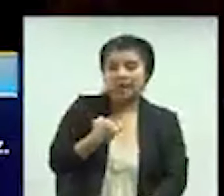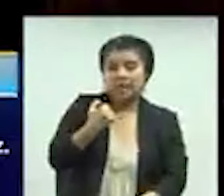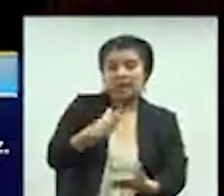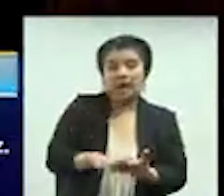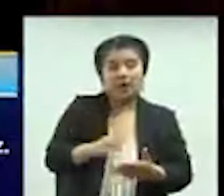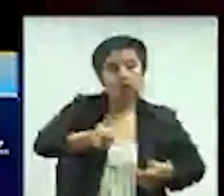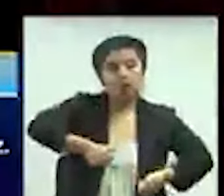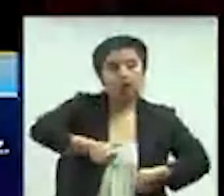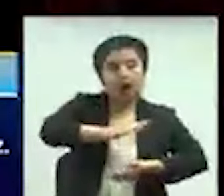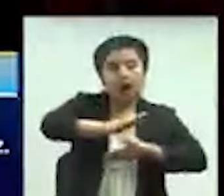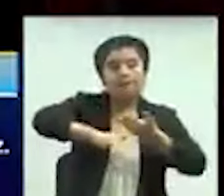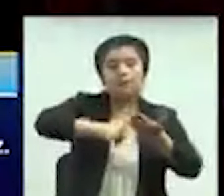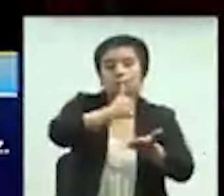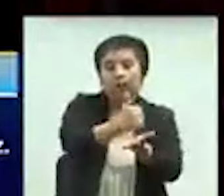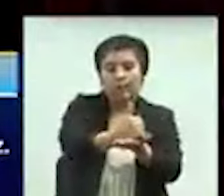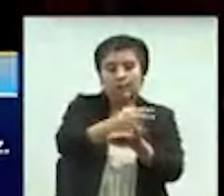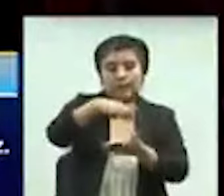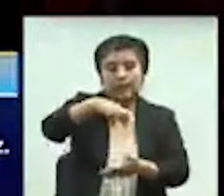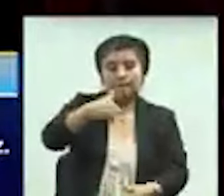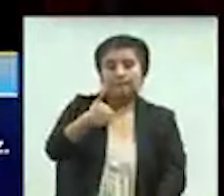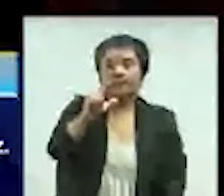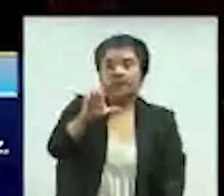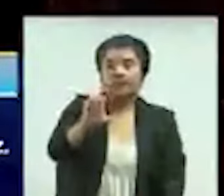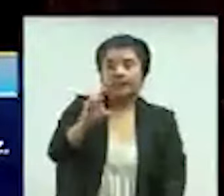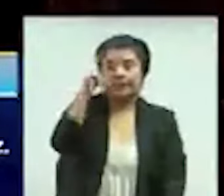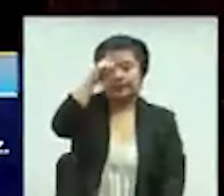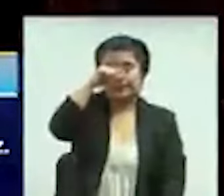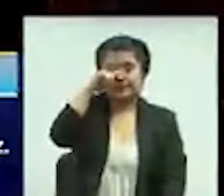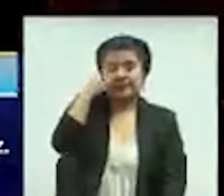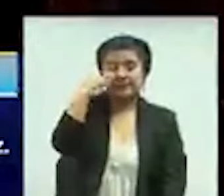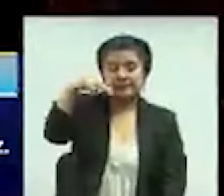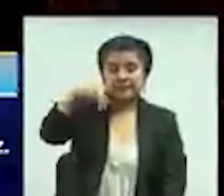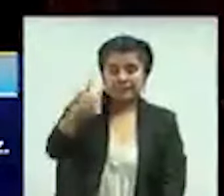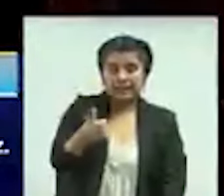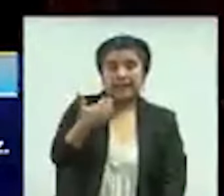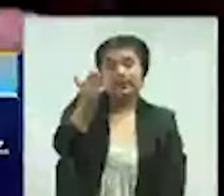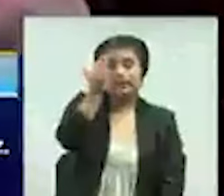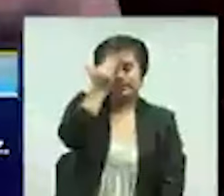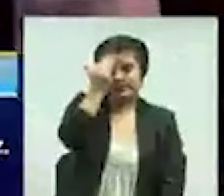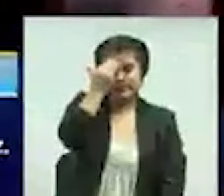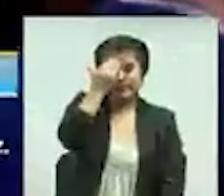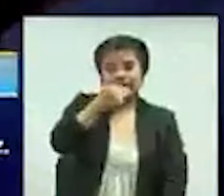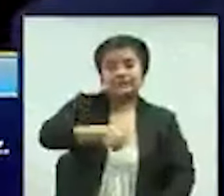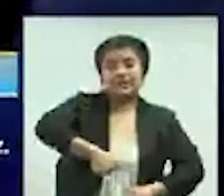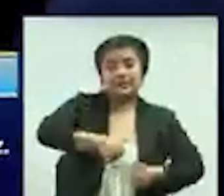voto favorable para que Palestina sea reconocido como Estado?